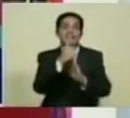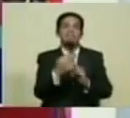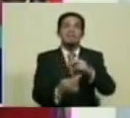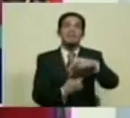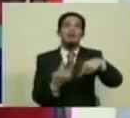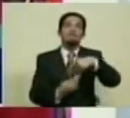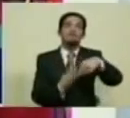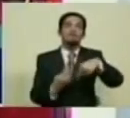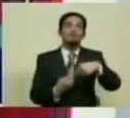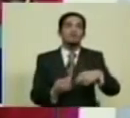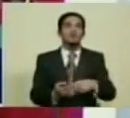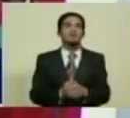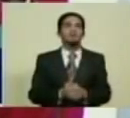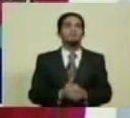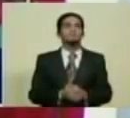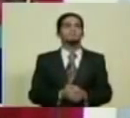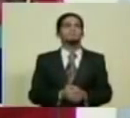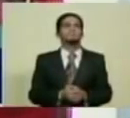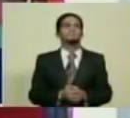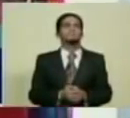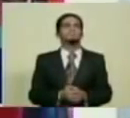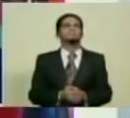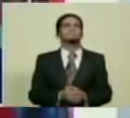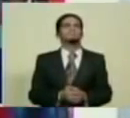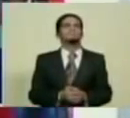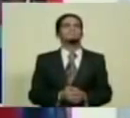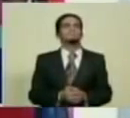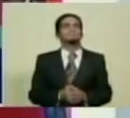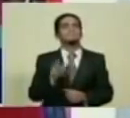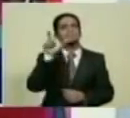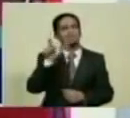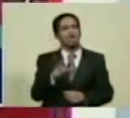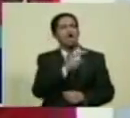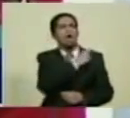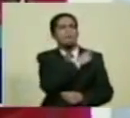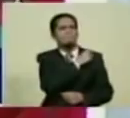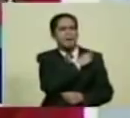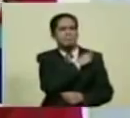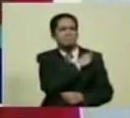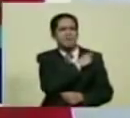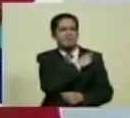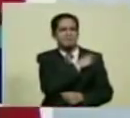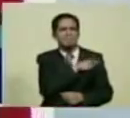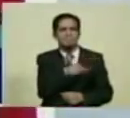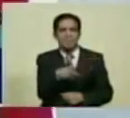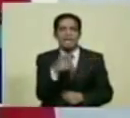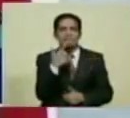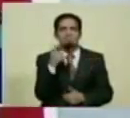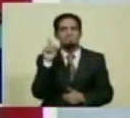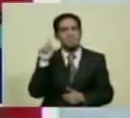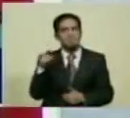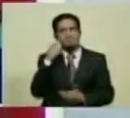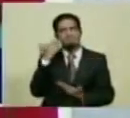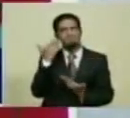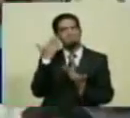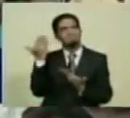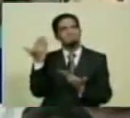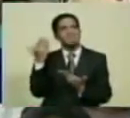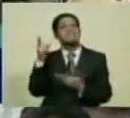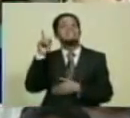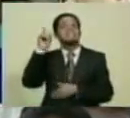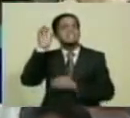revolucionario, cuadro de este proceso revolucionario, un comandante también de esta revolución, porque así siempre nos los